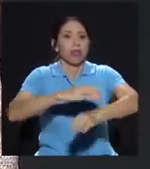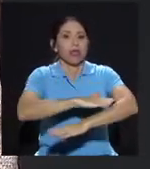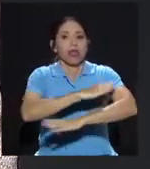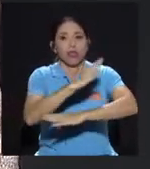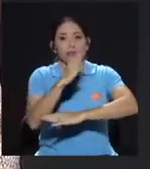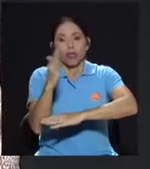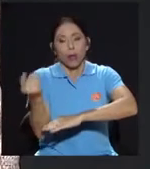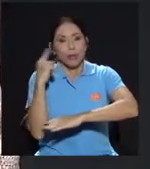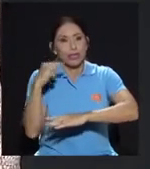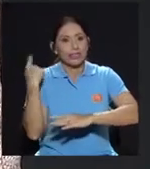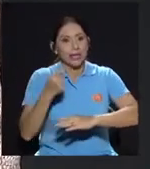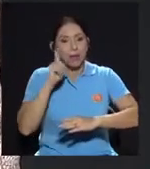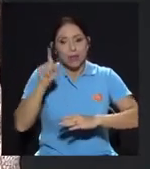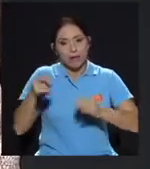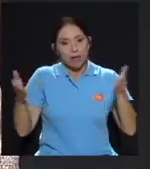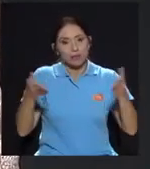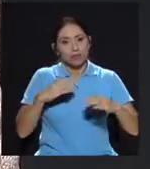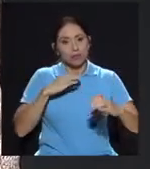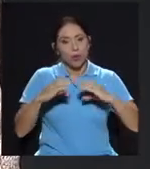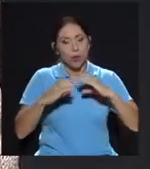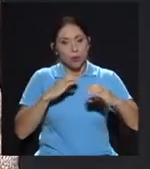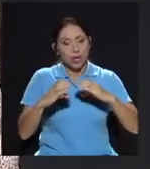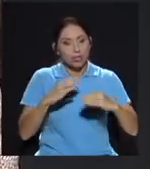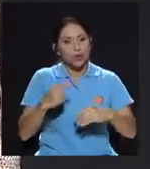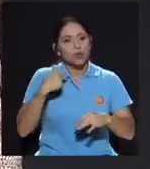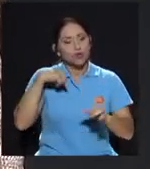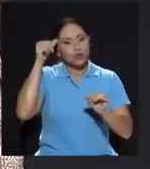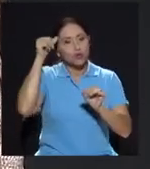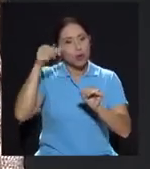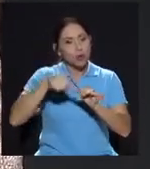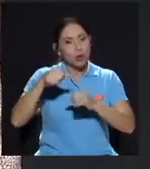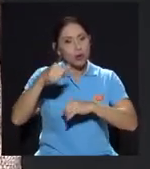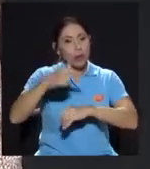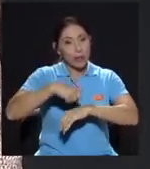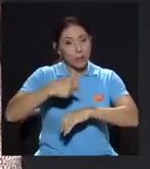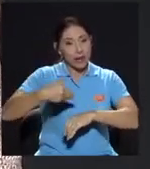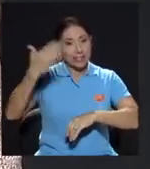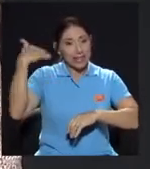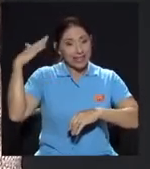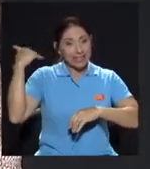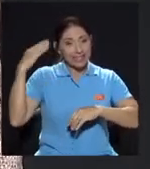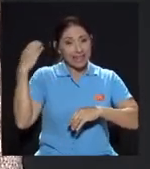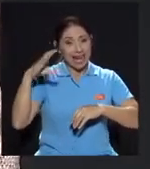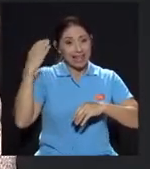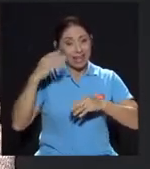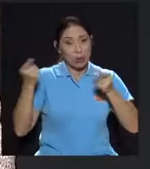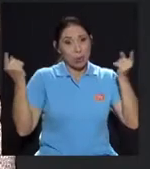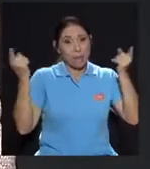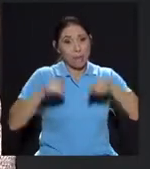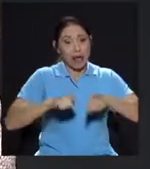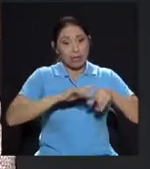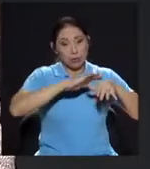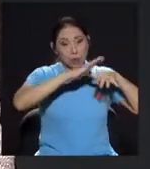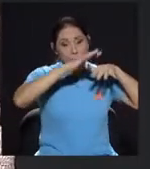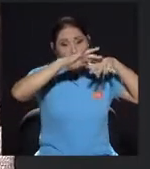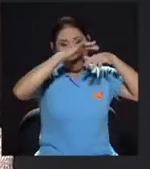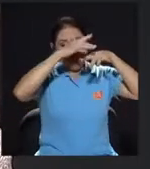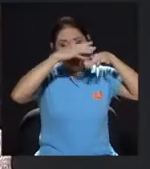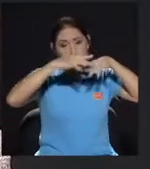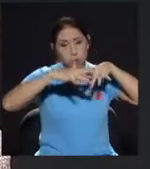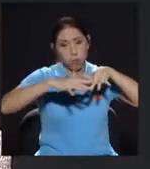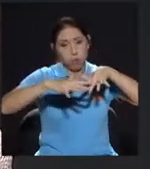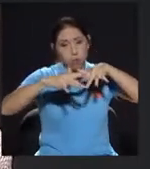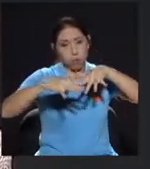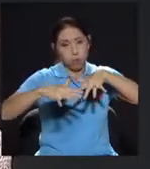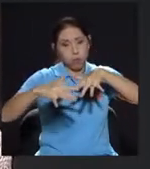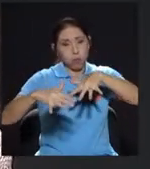ciudadanía recuerdo épocas por ejemplo cuando hubo la avalancha de cartago con todo el trabajo y el esfuerzo